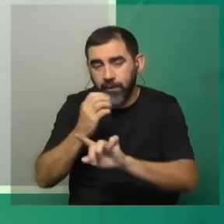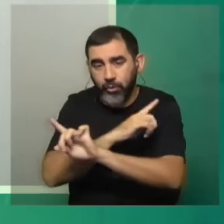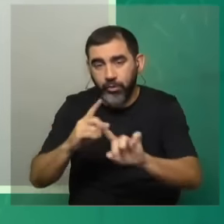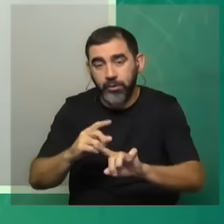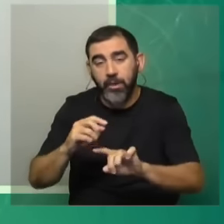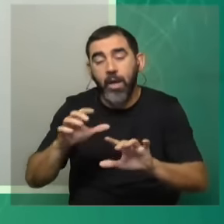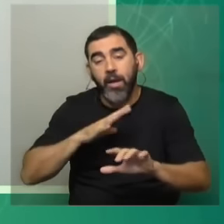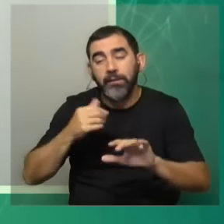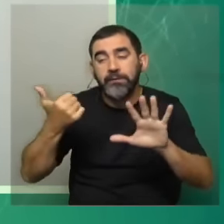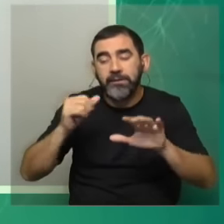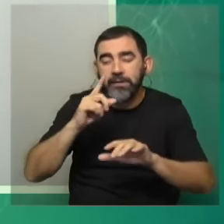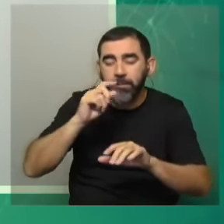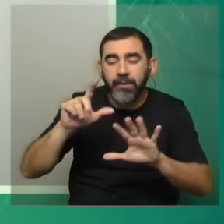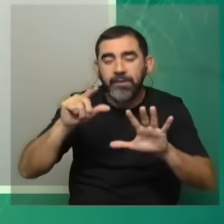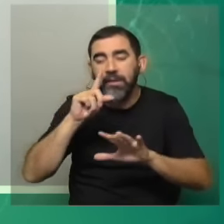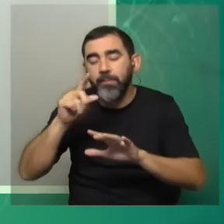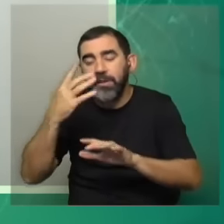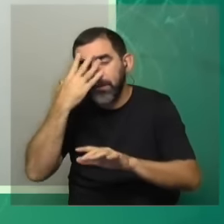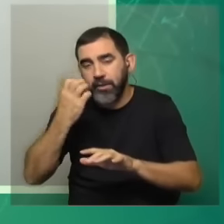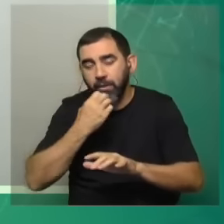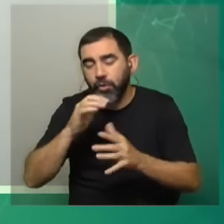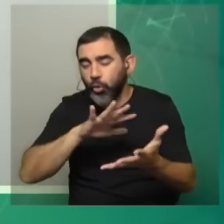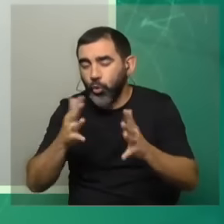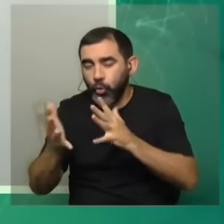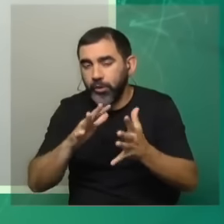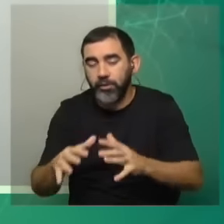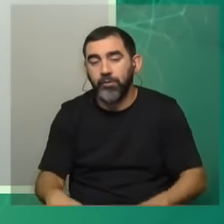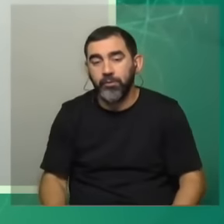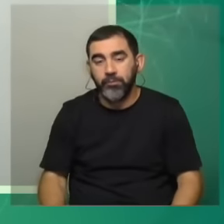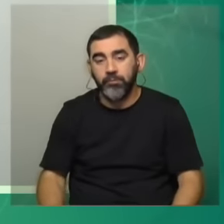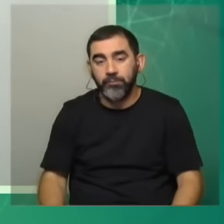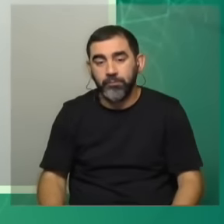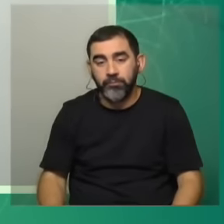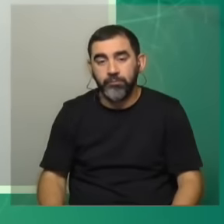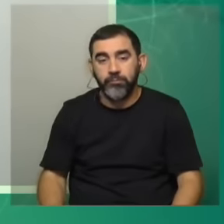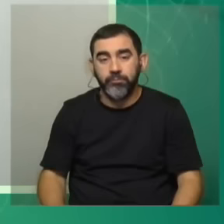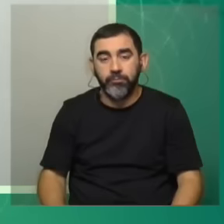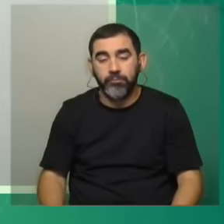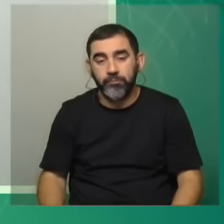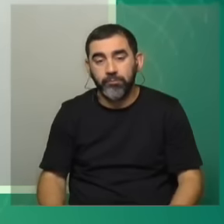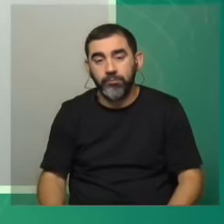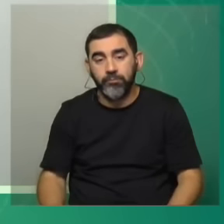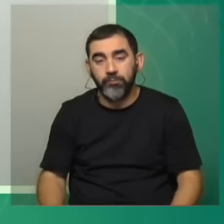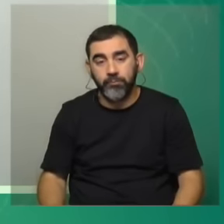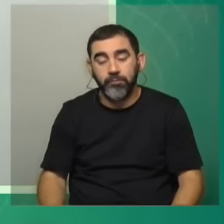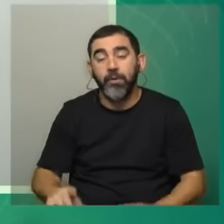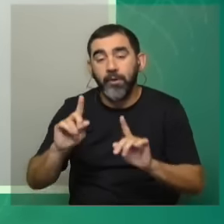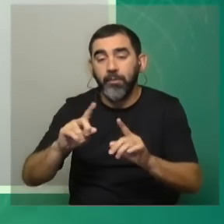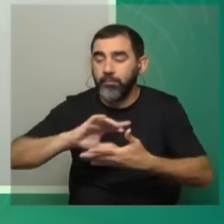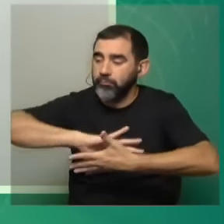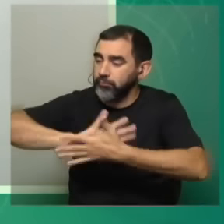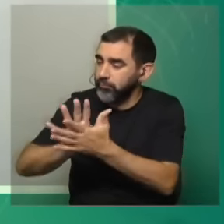60 70.000 más o menos el número que se estima que evidente evidentemente lo son y que tienen que ser